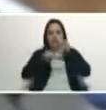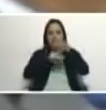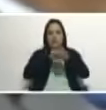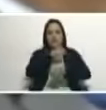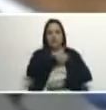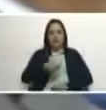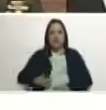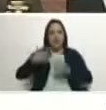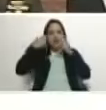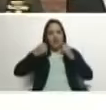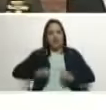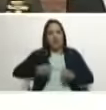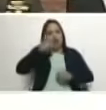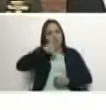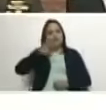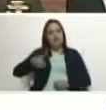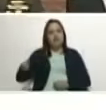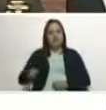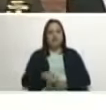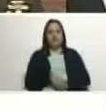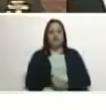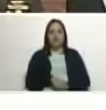vicepresidente de la seguridad ciudadana,